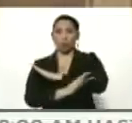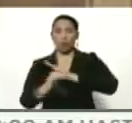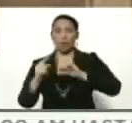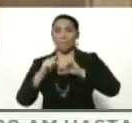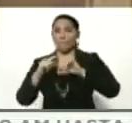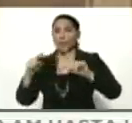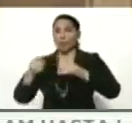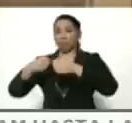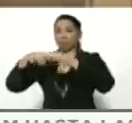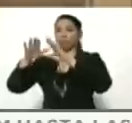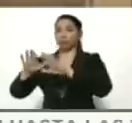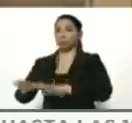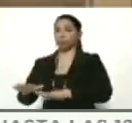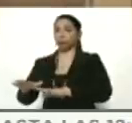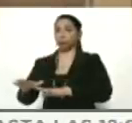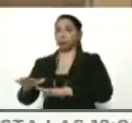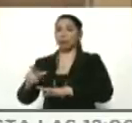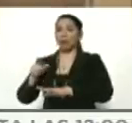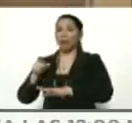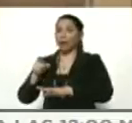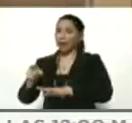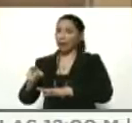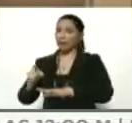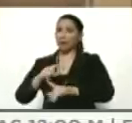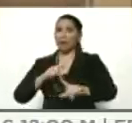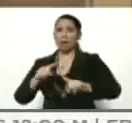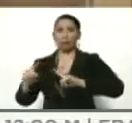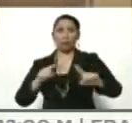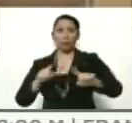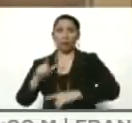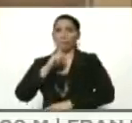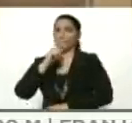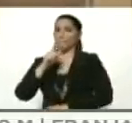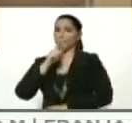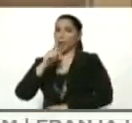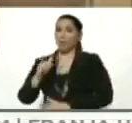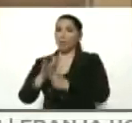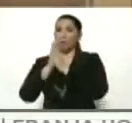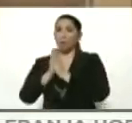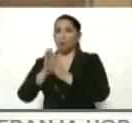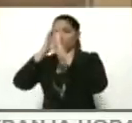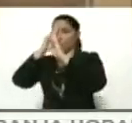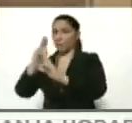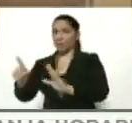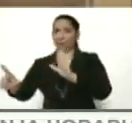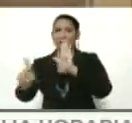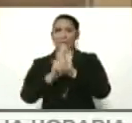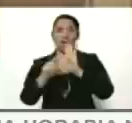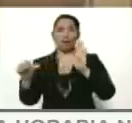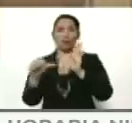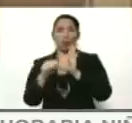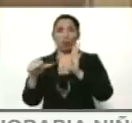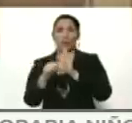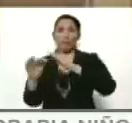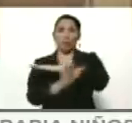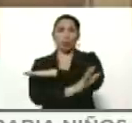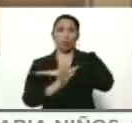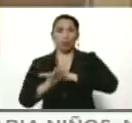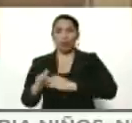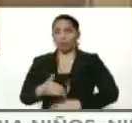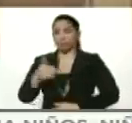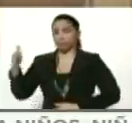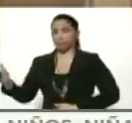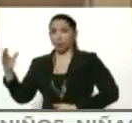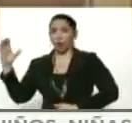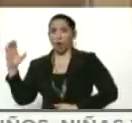que cese este tipo de actuación al margen de la ley, donde la frontera del lado de Colombia está